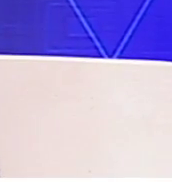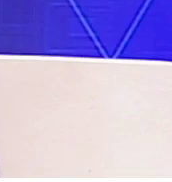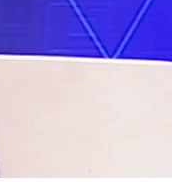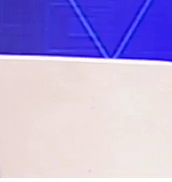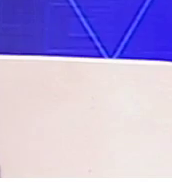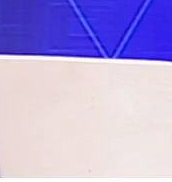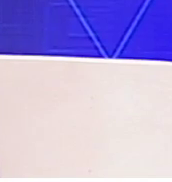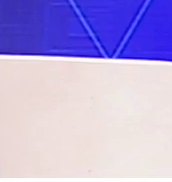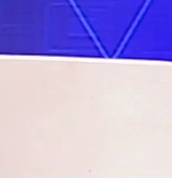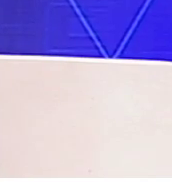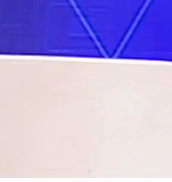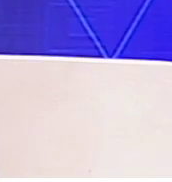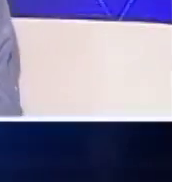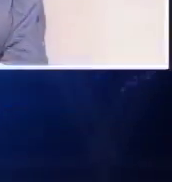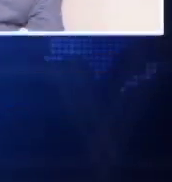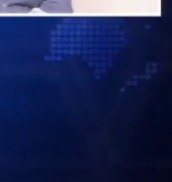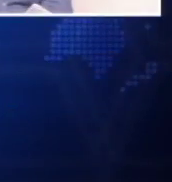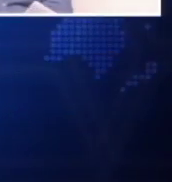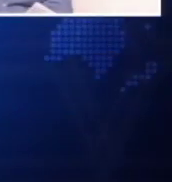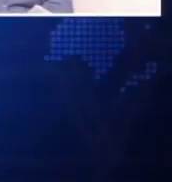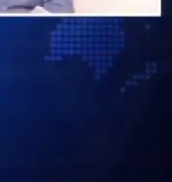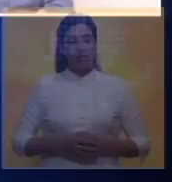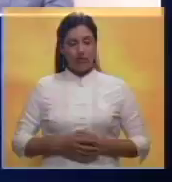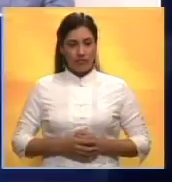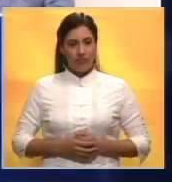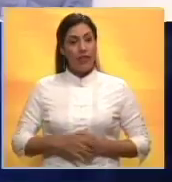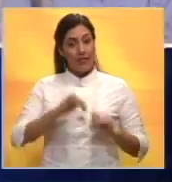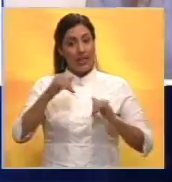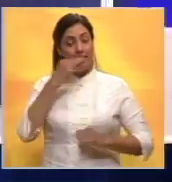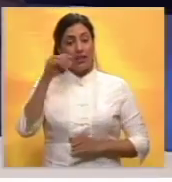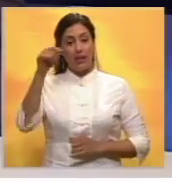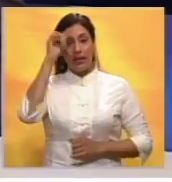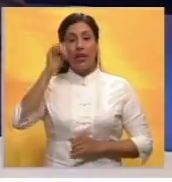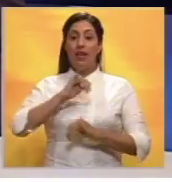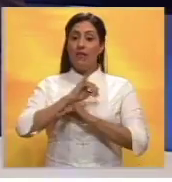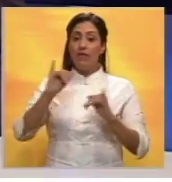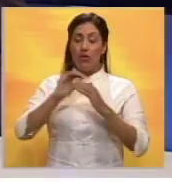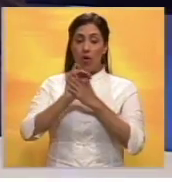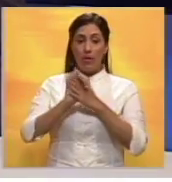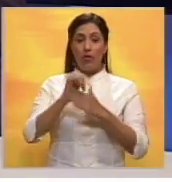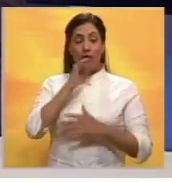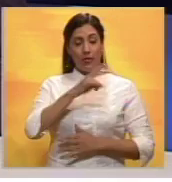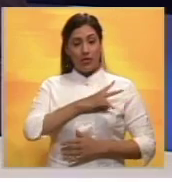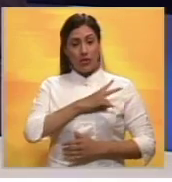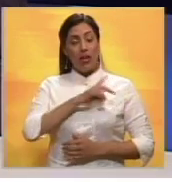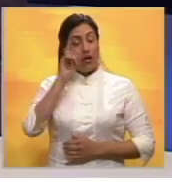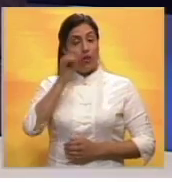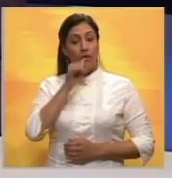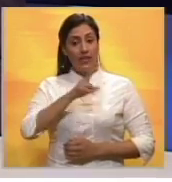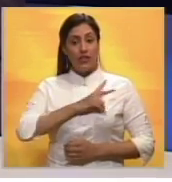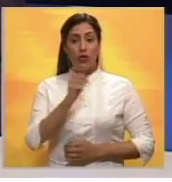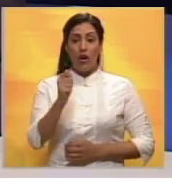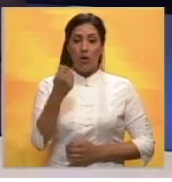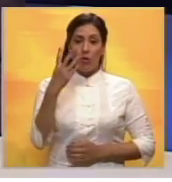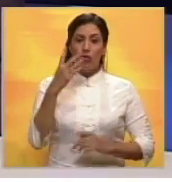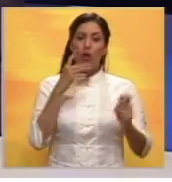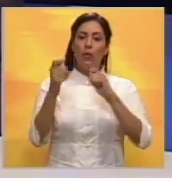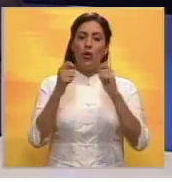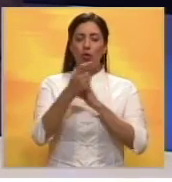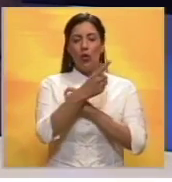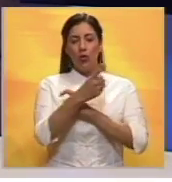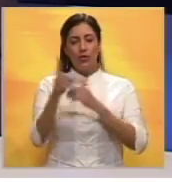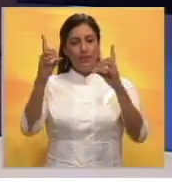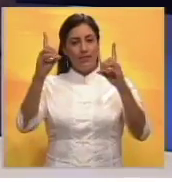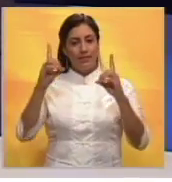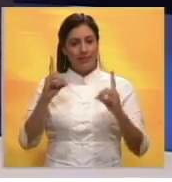feliz tarde feliz tarde también para ti amigos y hasta aquí la presente emisión recuerden noticiero benevi Canal 4